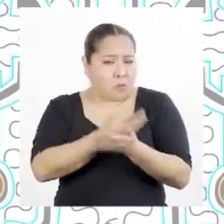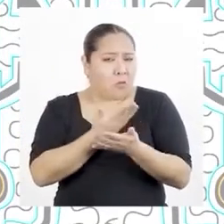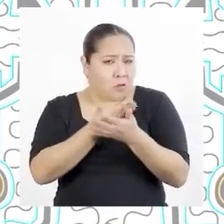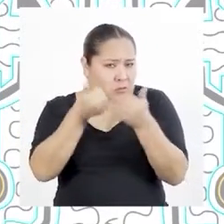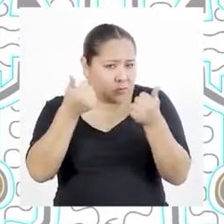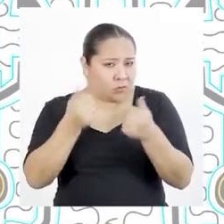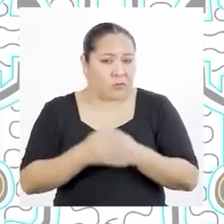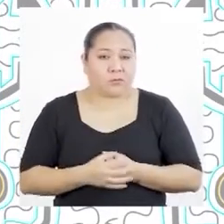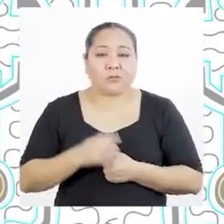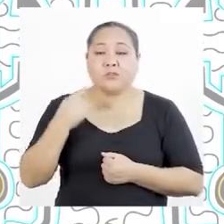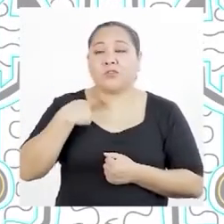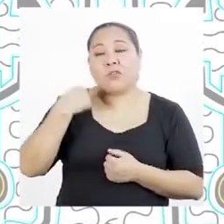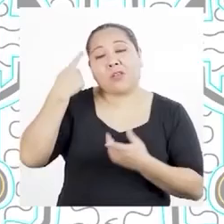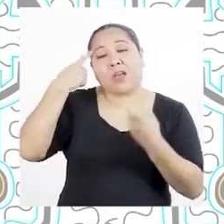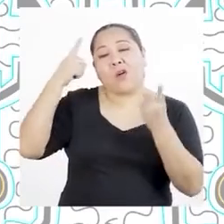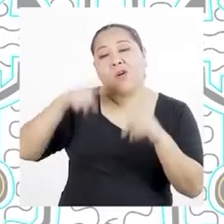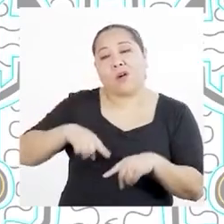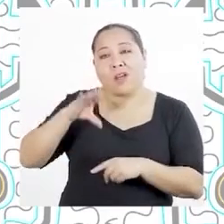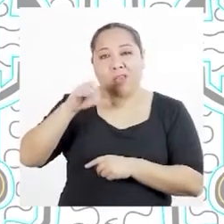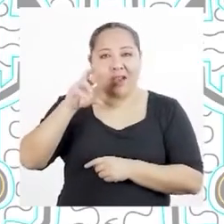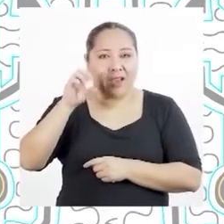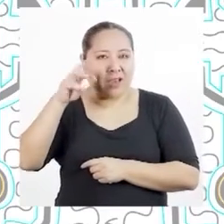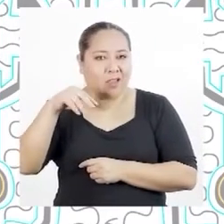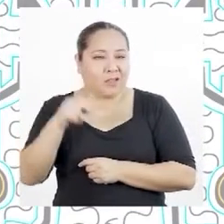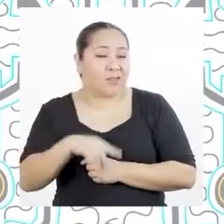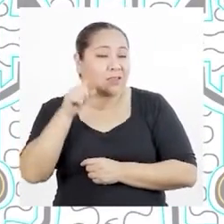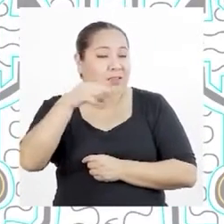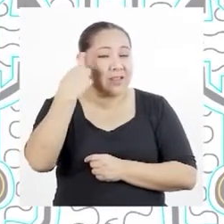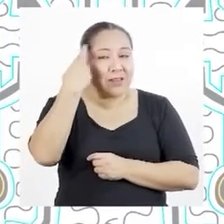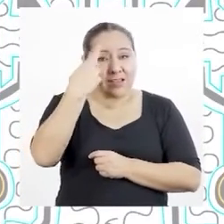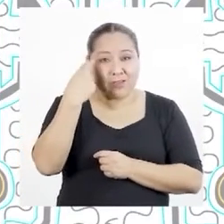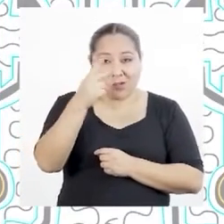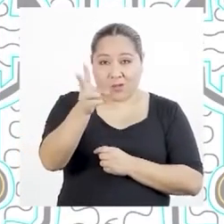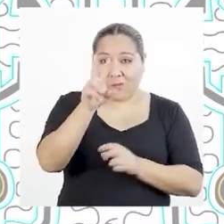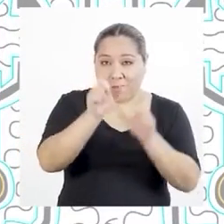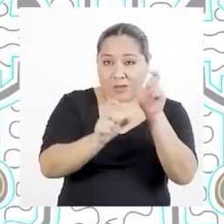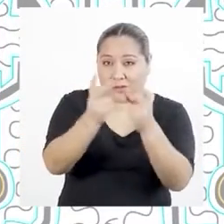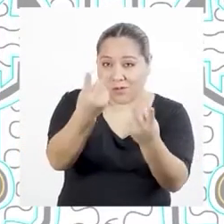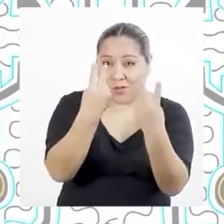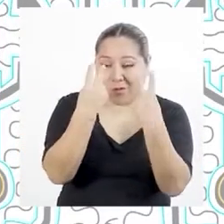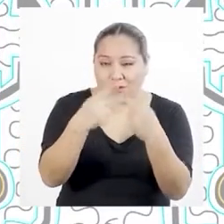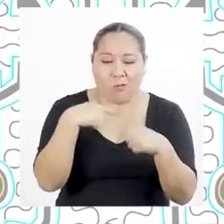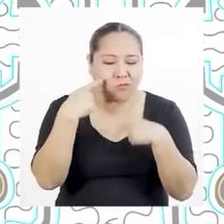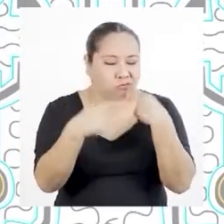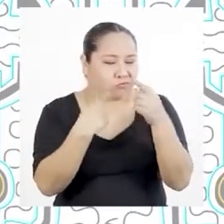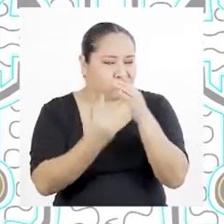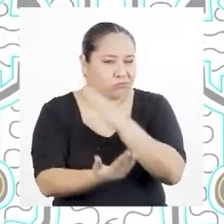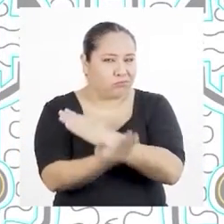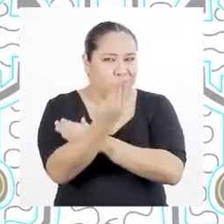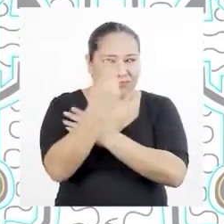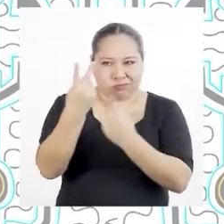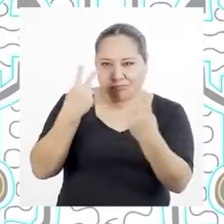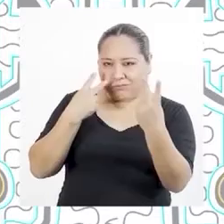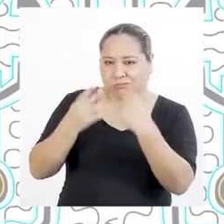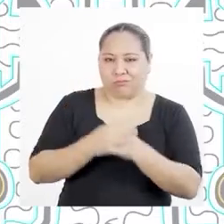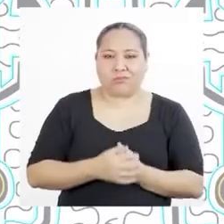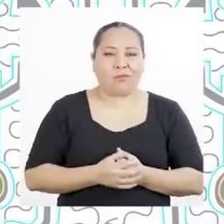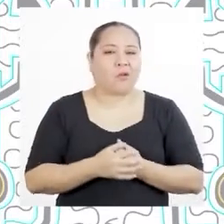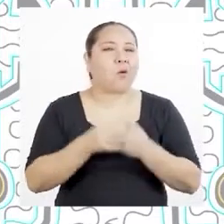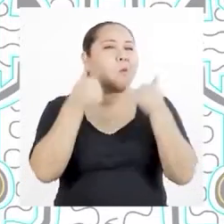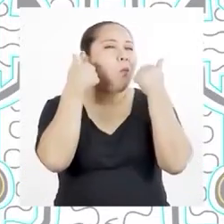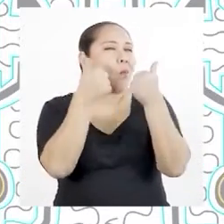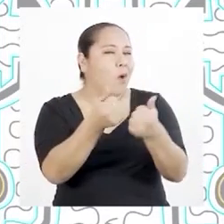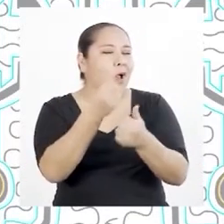cierto. Estoy de acuerdo contigo, Carmen. Por eso nuestros televidentes nos siguen cada mañana. Tenemos